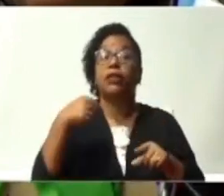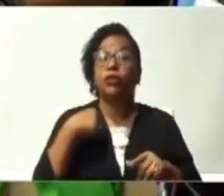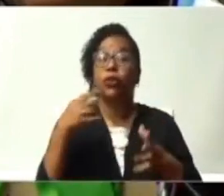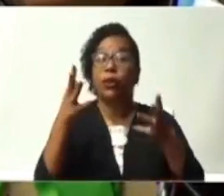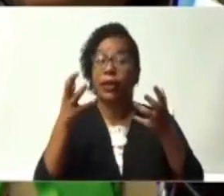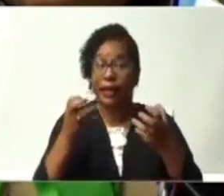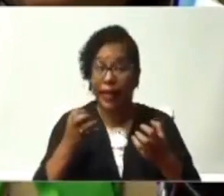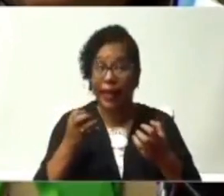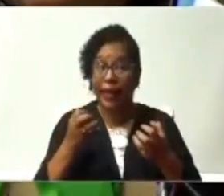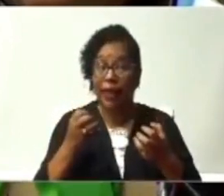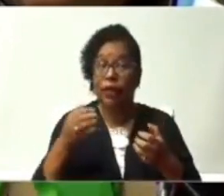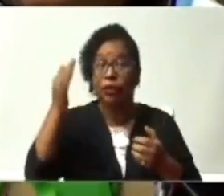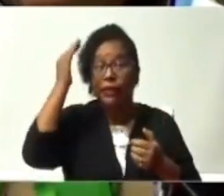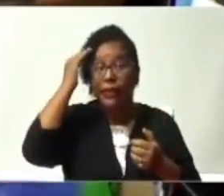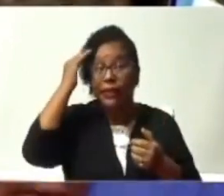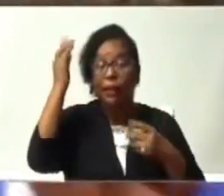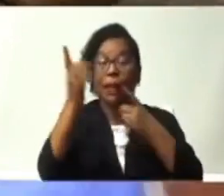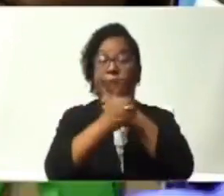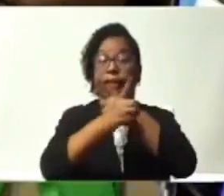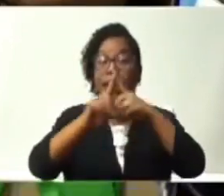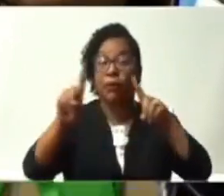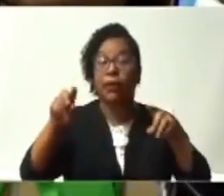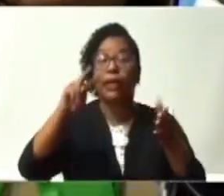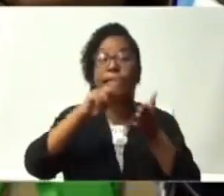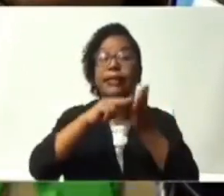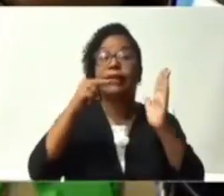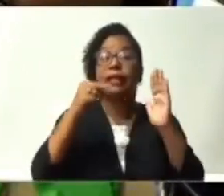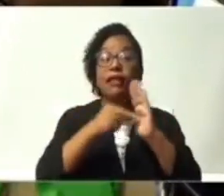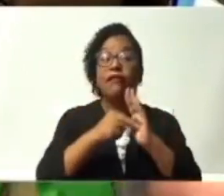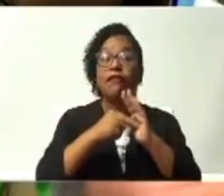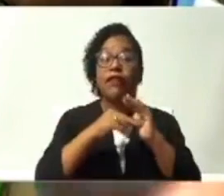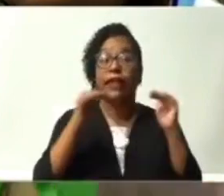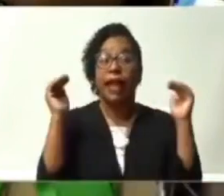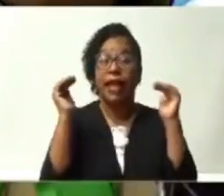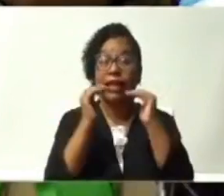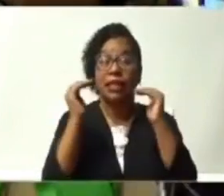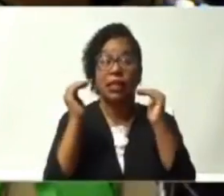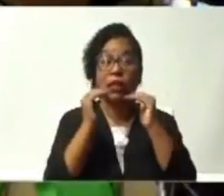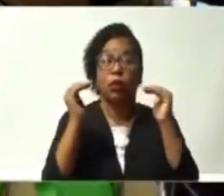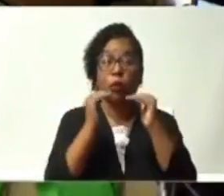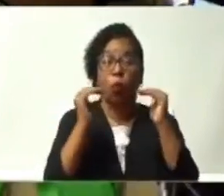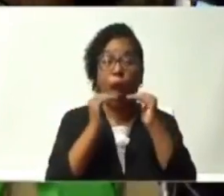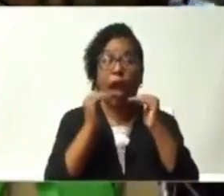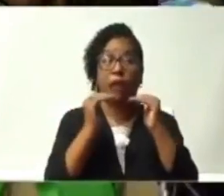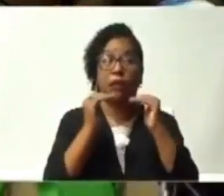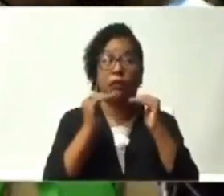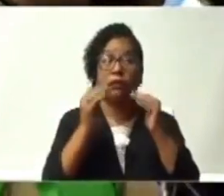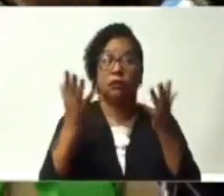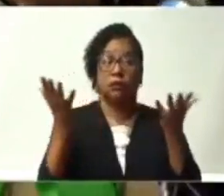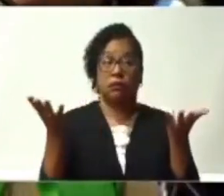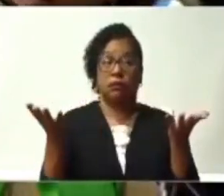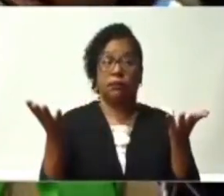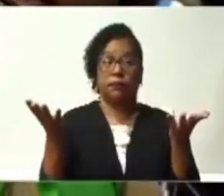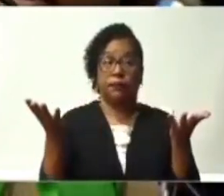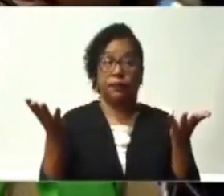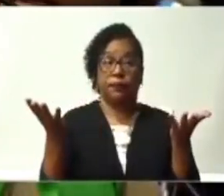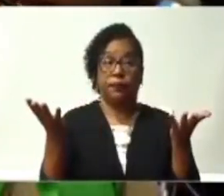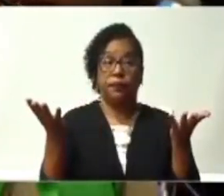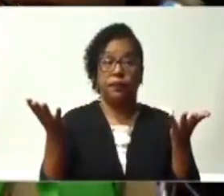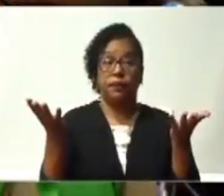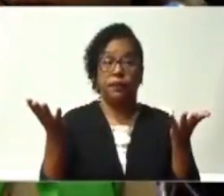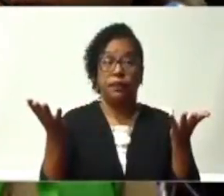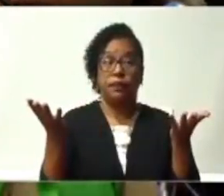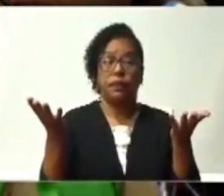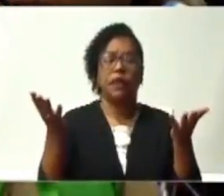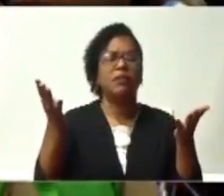es igualdad. La democracia así es equidad. Así es, yo solo estoy, y el colega, diputado. No, presidenta, presidenta. Perdón, perdón,